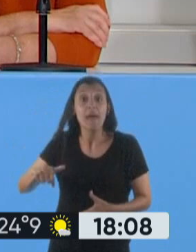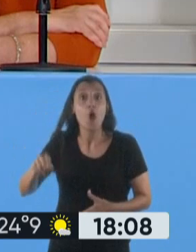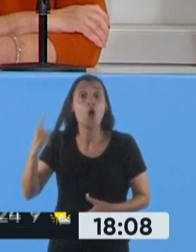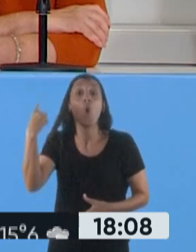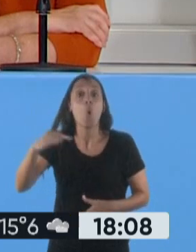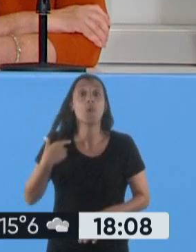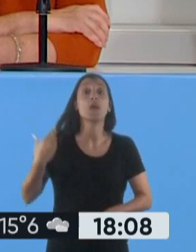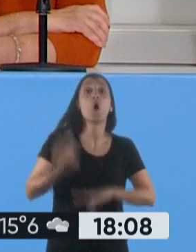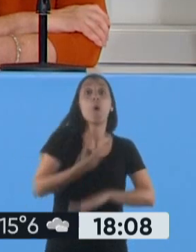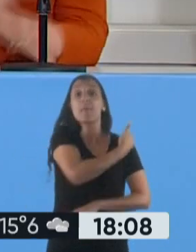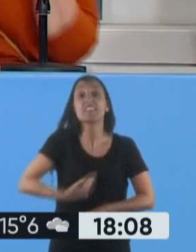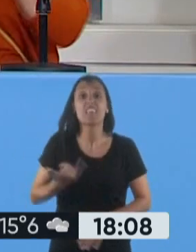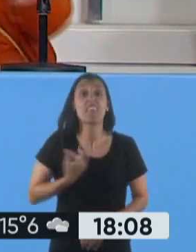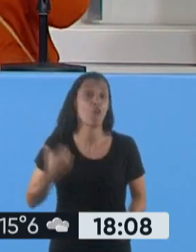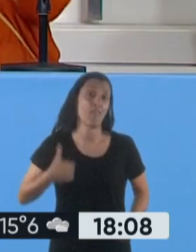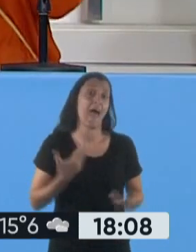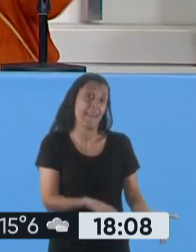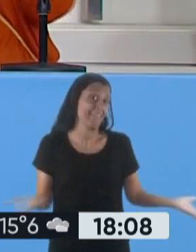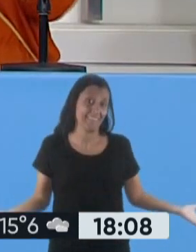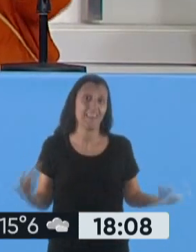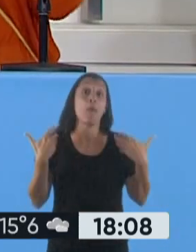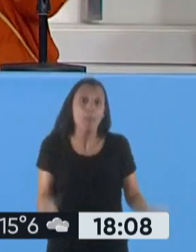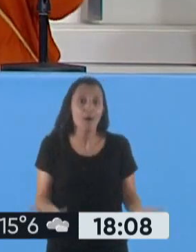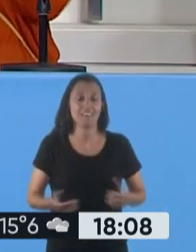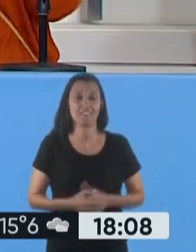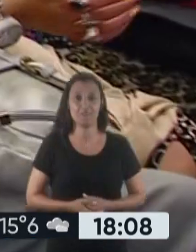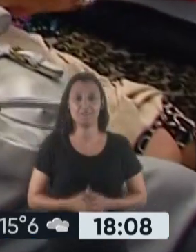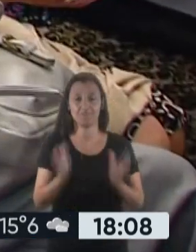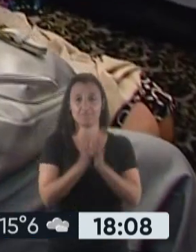Argentina. Eso fue lo que pasó.